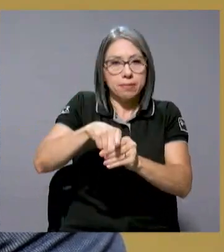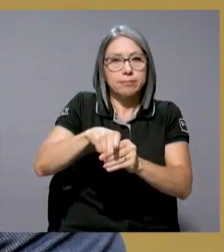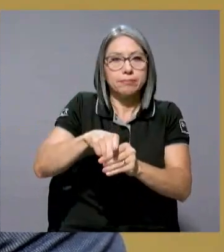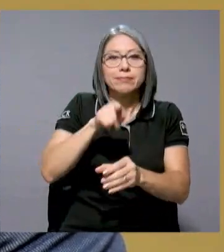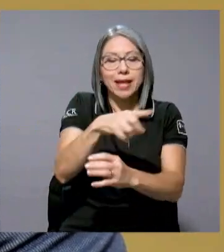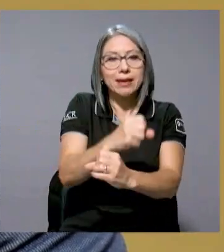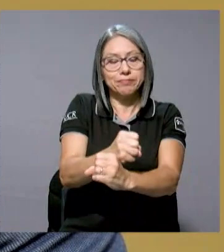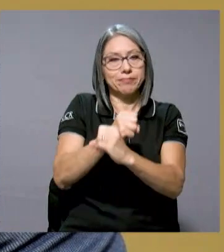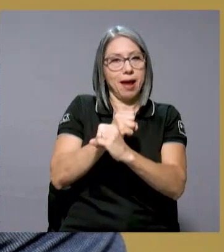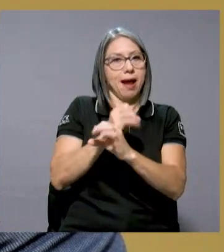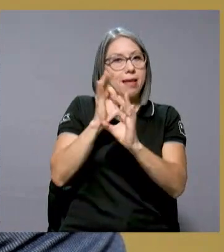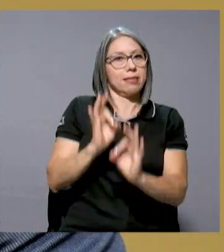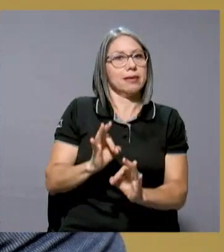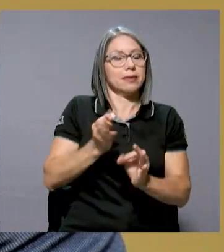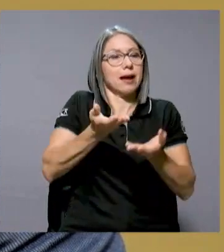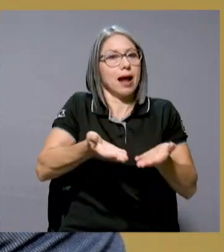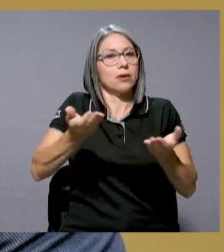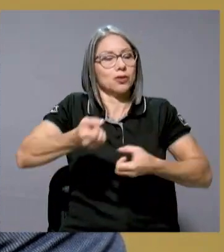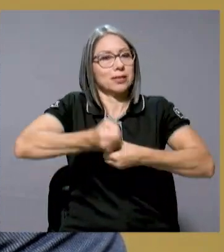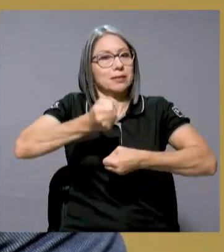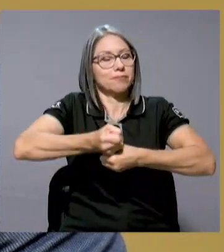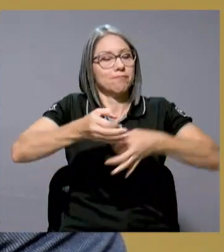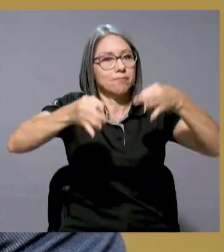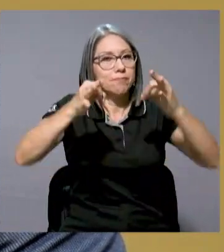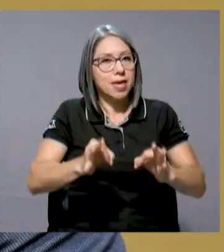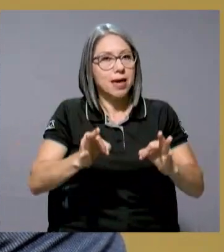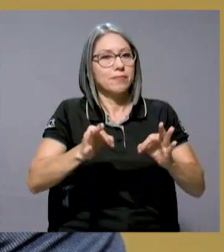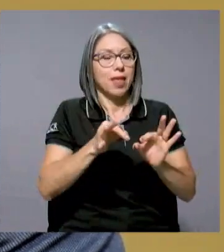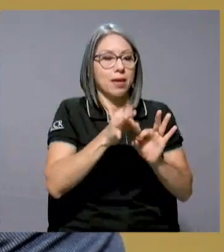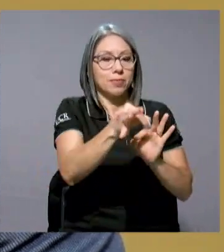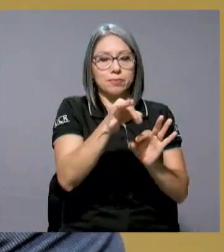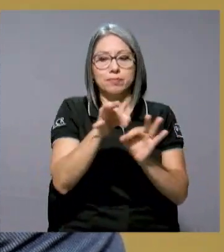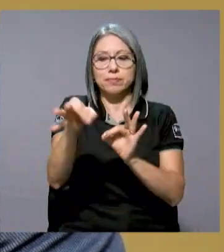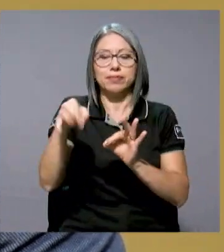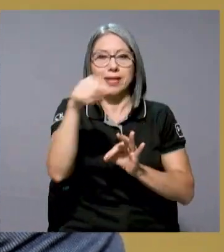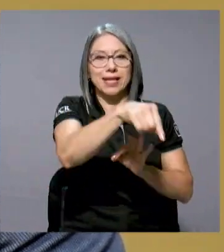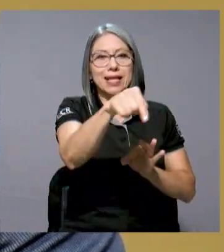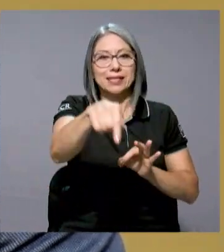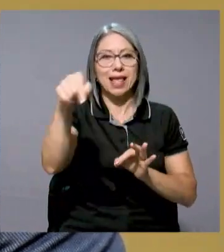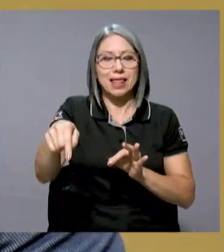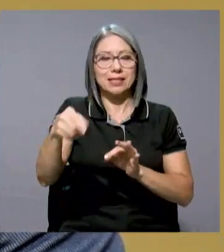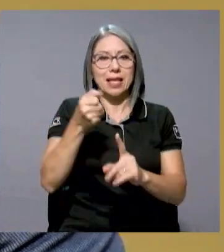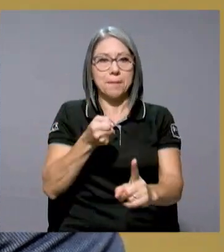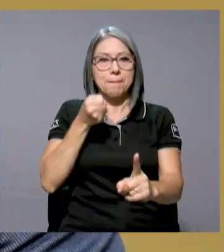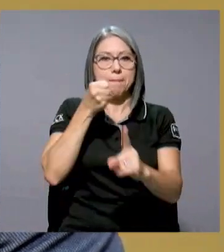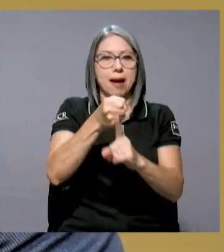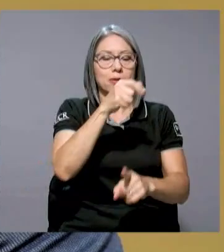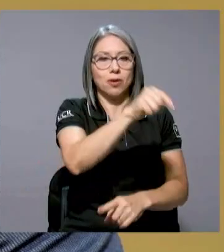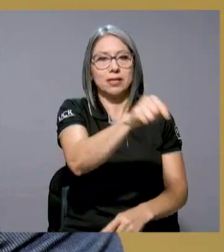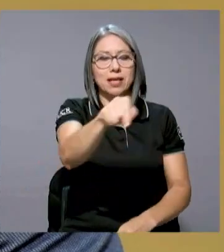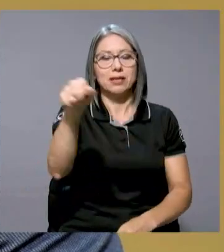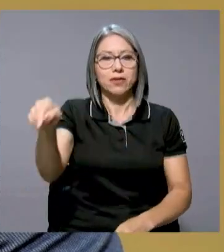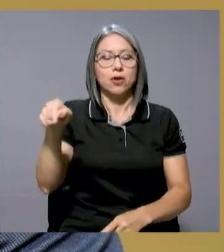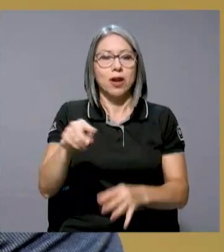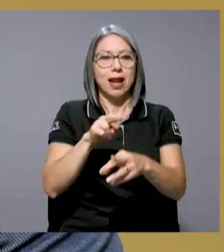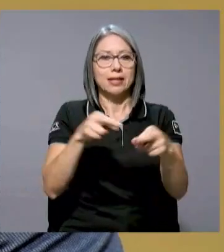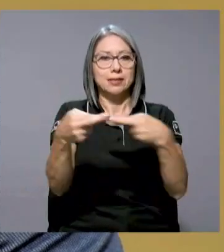forma que las cosas se están haciendo bien en las sedes y que estamos teniendo impacto en las sedes regionales.